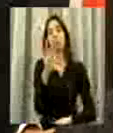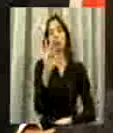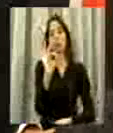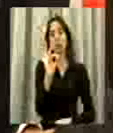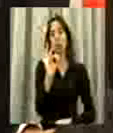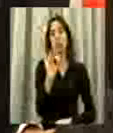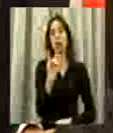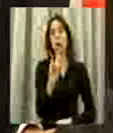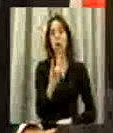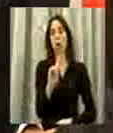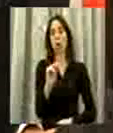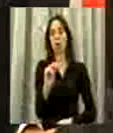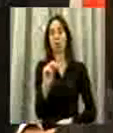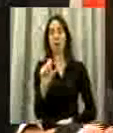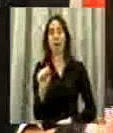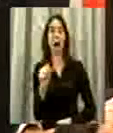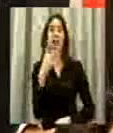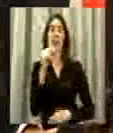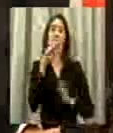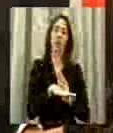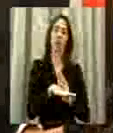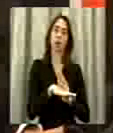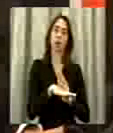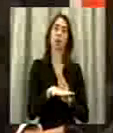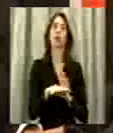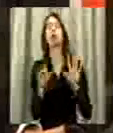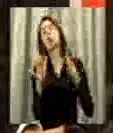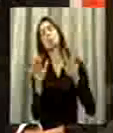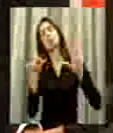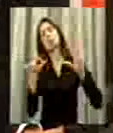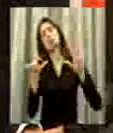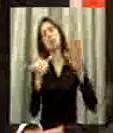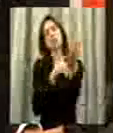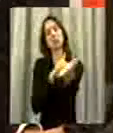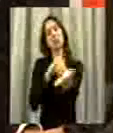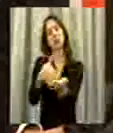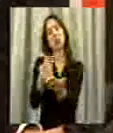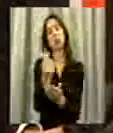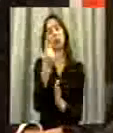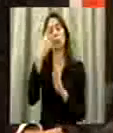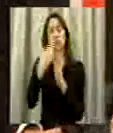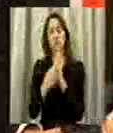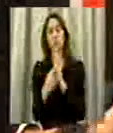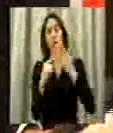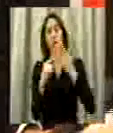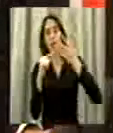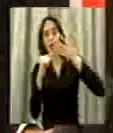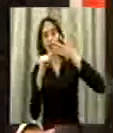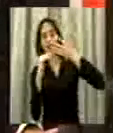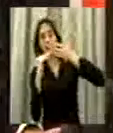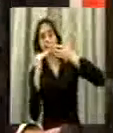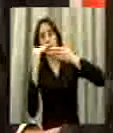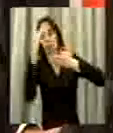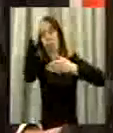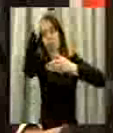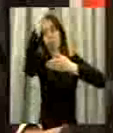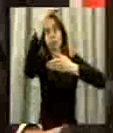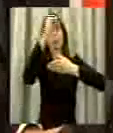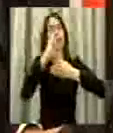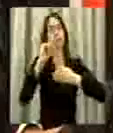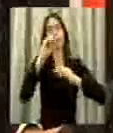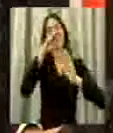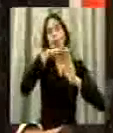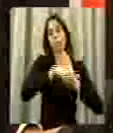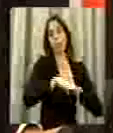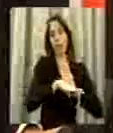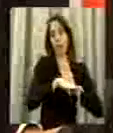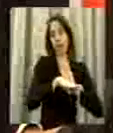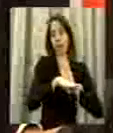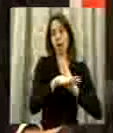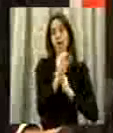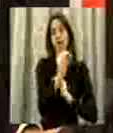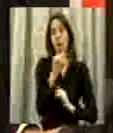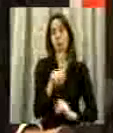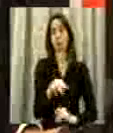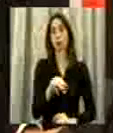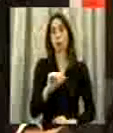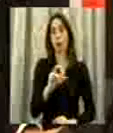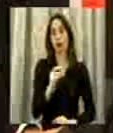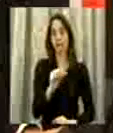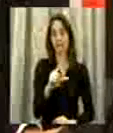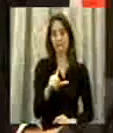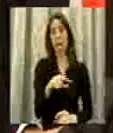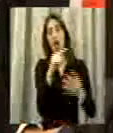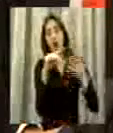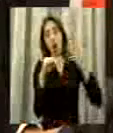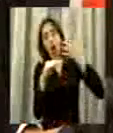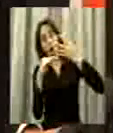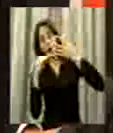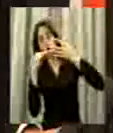150 UTA y más, que es más o menos 6 millones de pesos mensuales. Ah, de ahí para arriba no logramos rebajar la tasa marginal, pero sí las tasas en todos